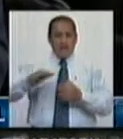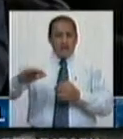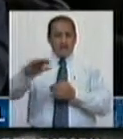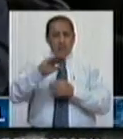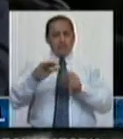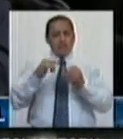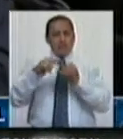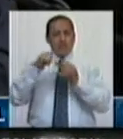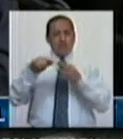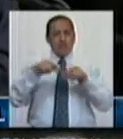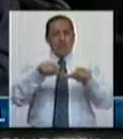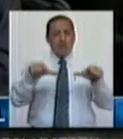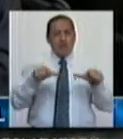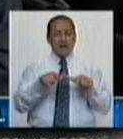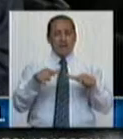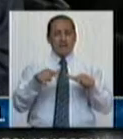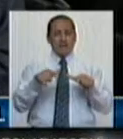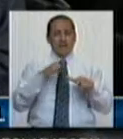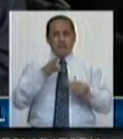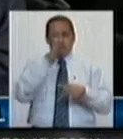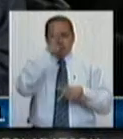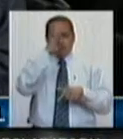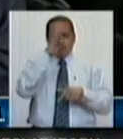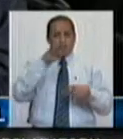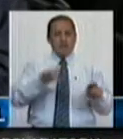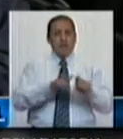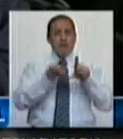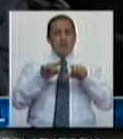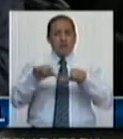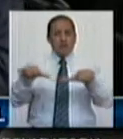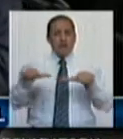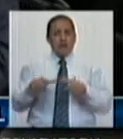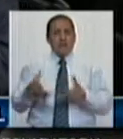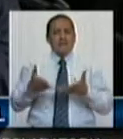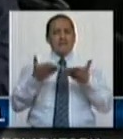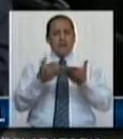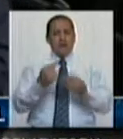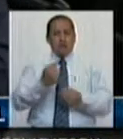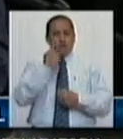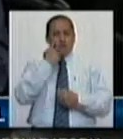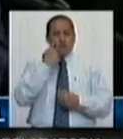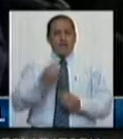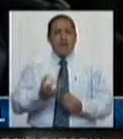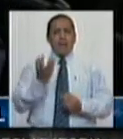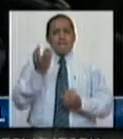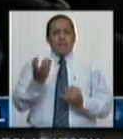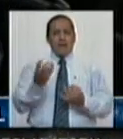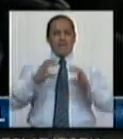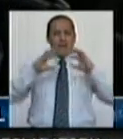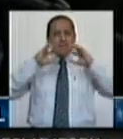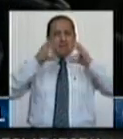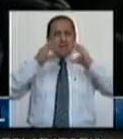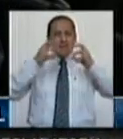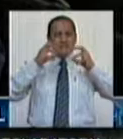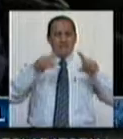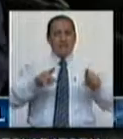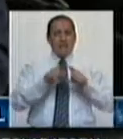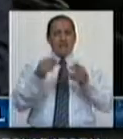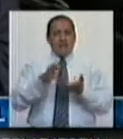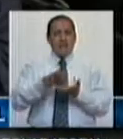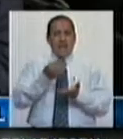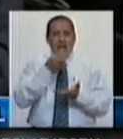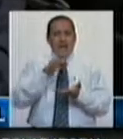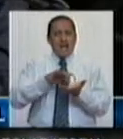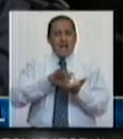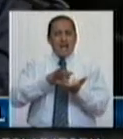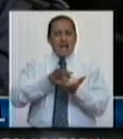a toda la zona andinoamericana. El Capacñán distribuye y hace conocer la papa, el maíz, la quinoa